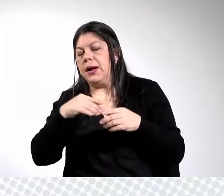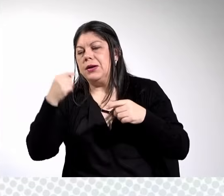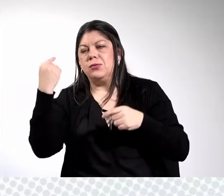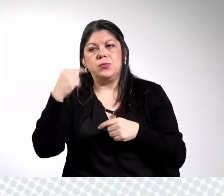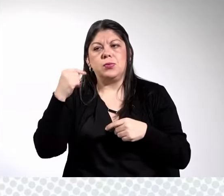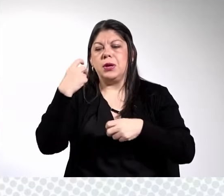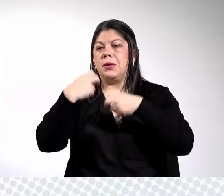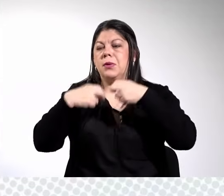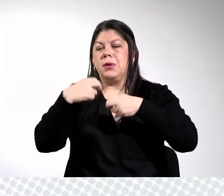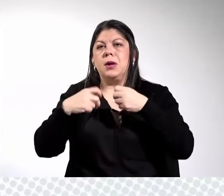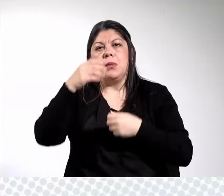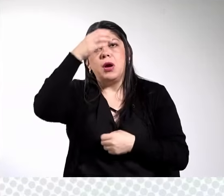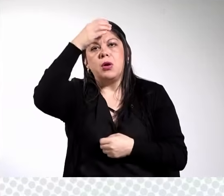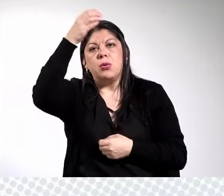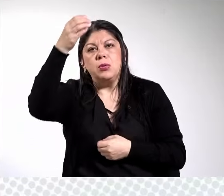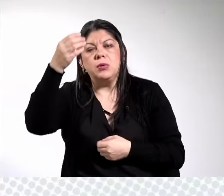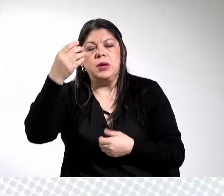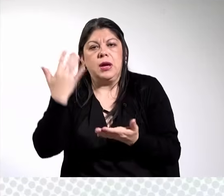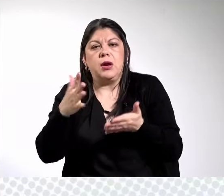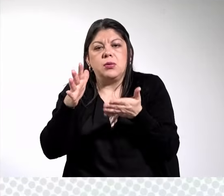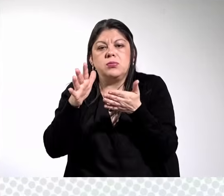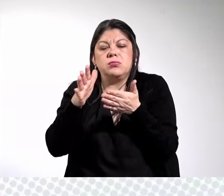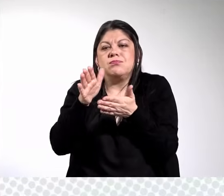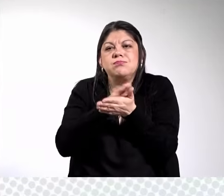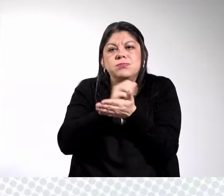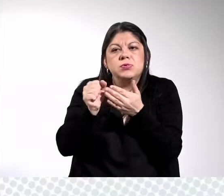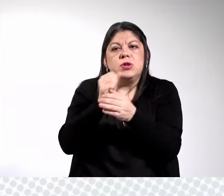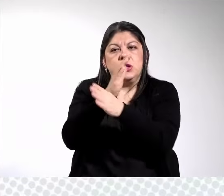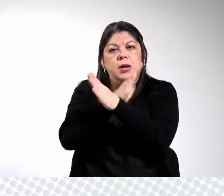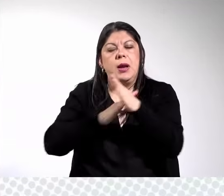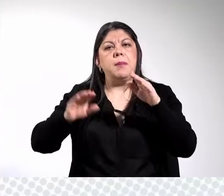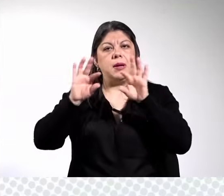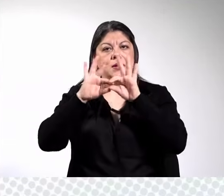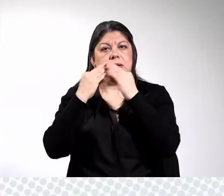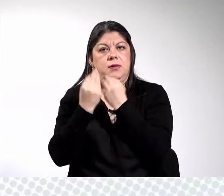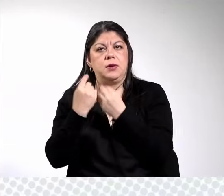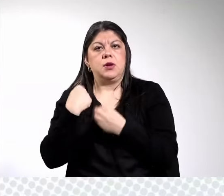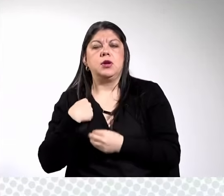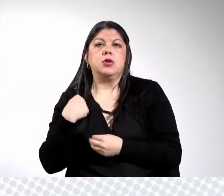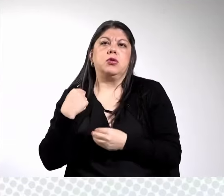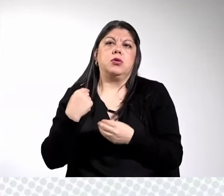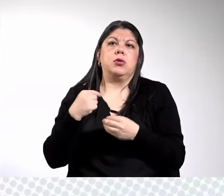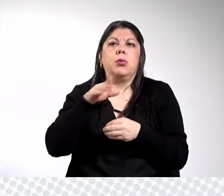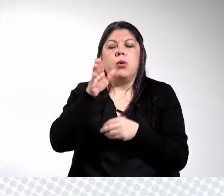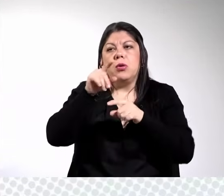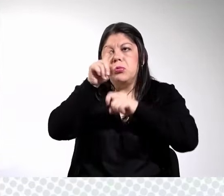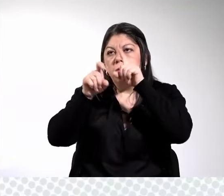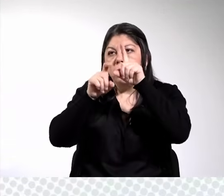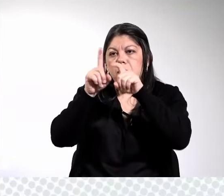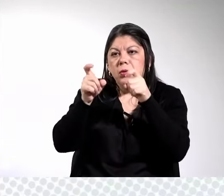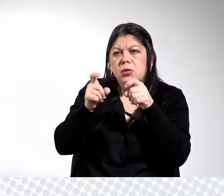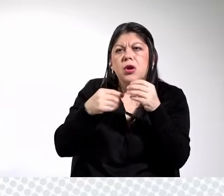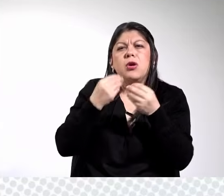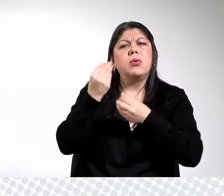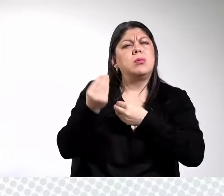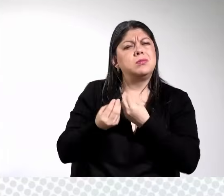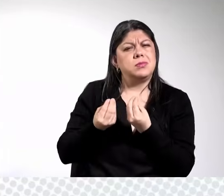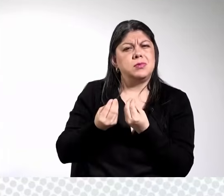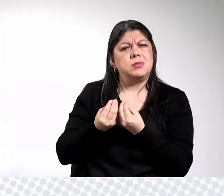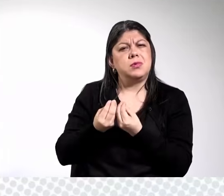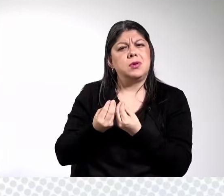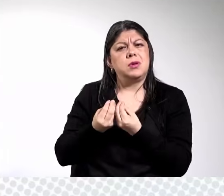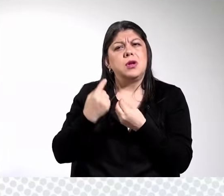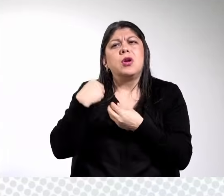problema cultural que nos está quitando la paz a las familias. Vengo yo y hago las consultas y digo, ¿cómo hacemos? ¿Cómo